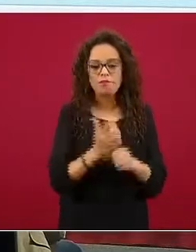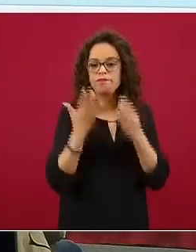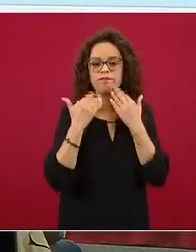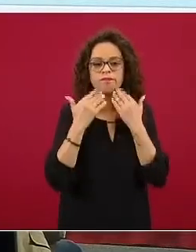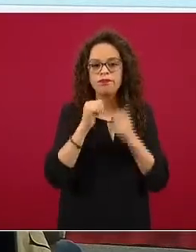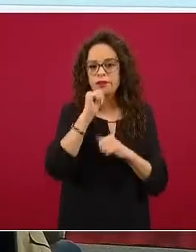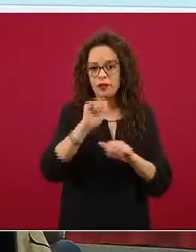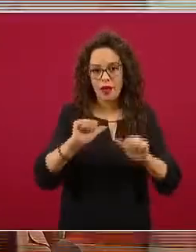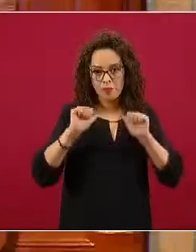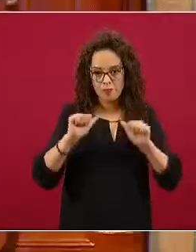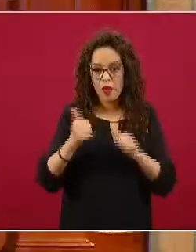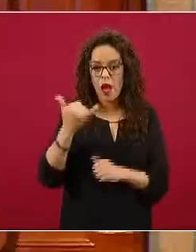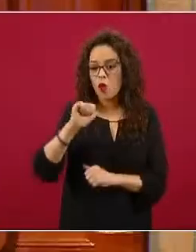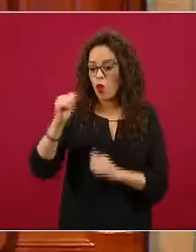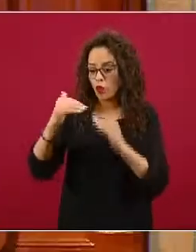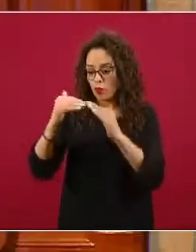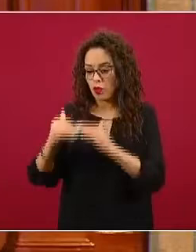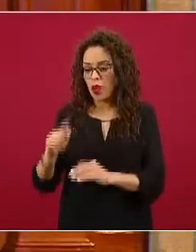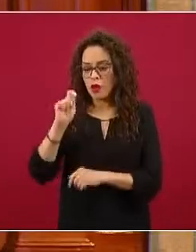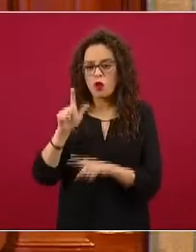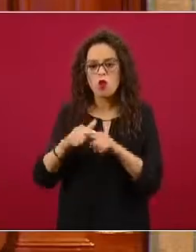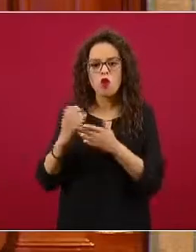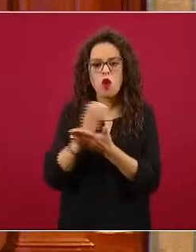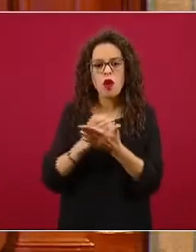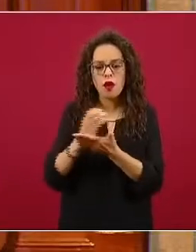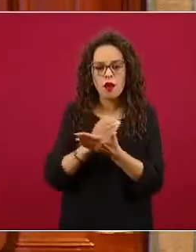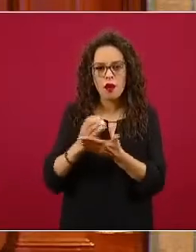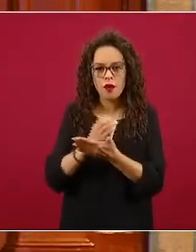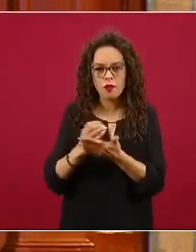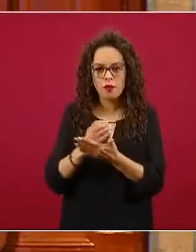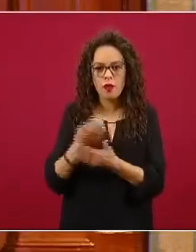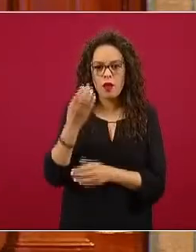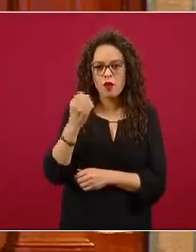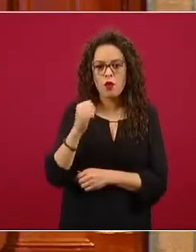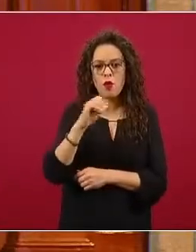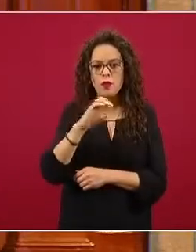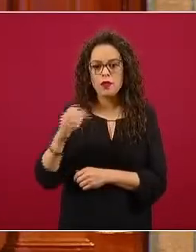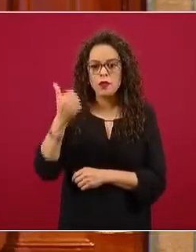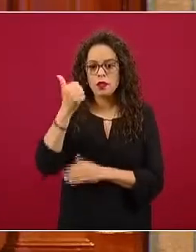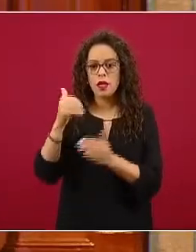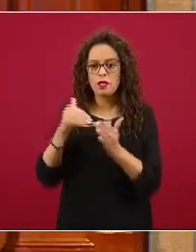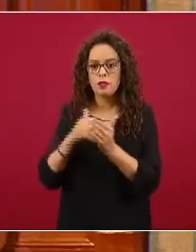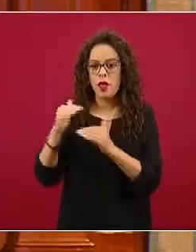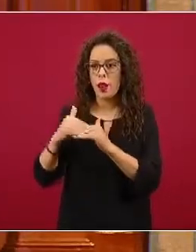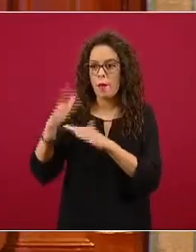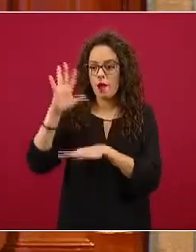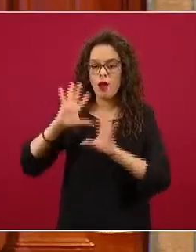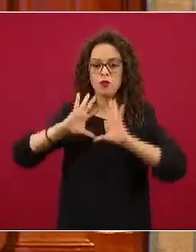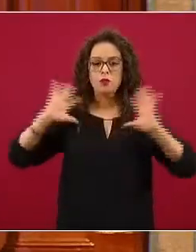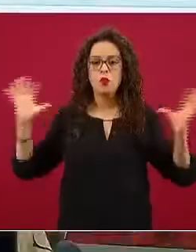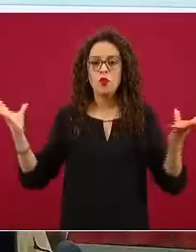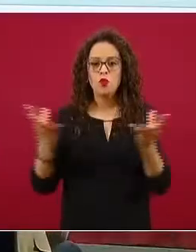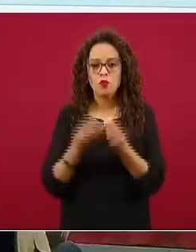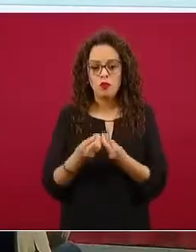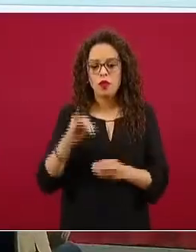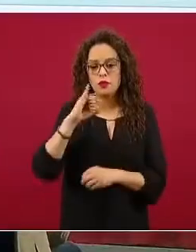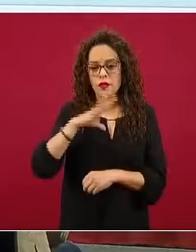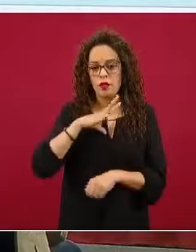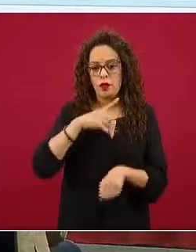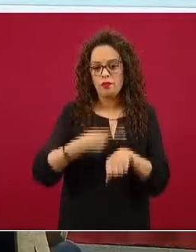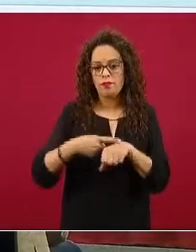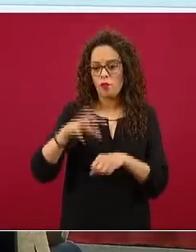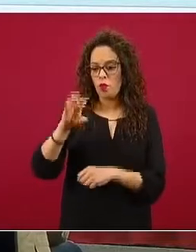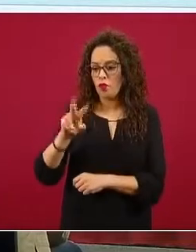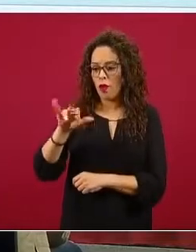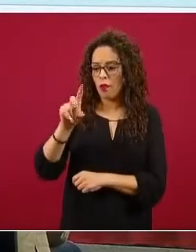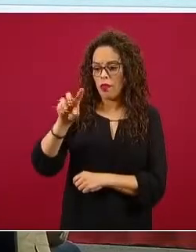color café en la parte inferior, más de 906.000 son los casos confirmados acumulados de COVID-19 que tenemos